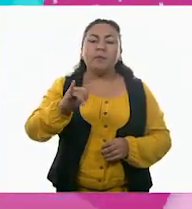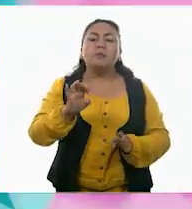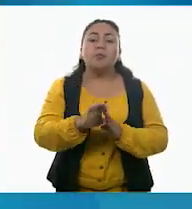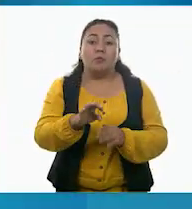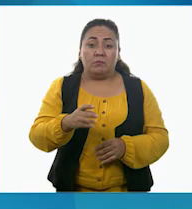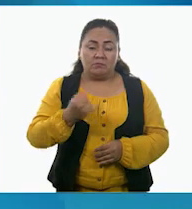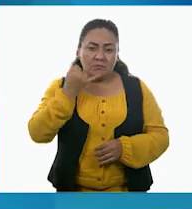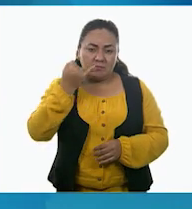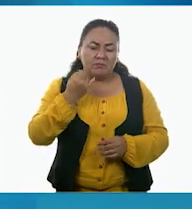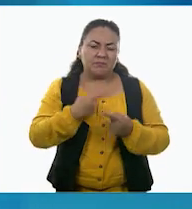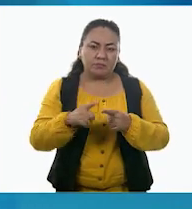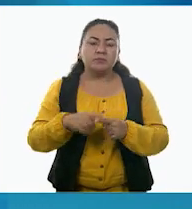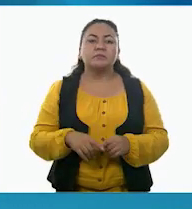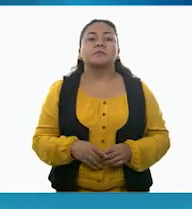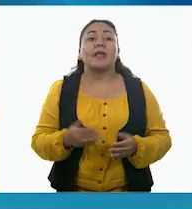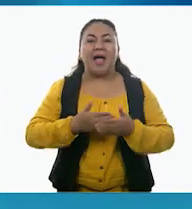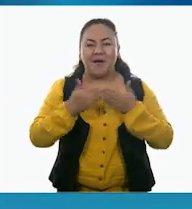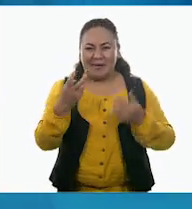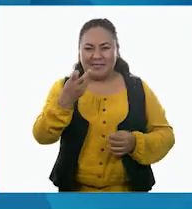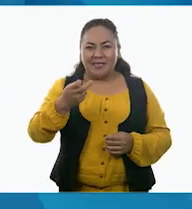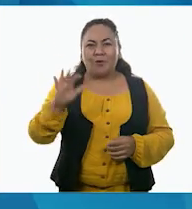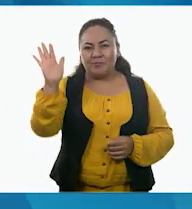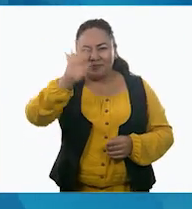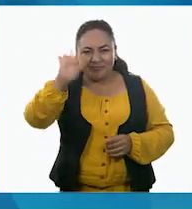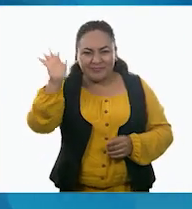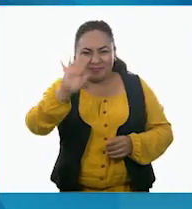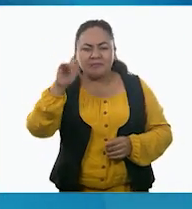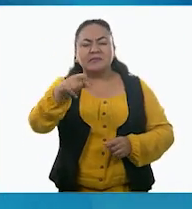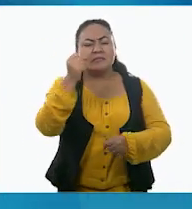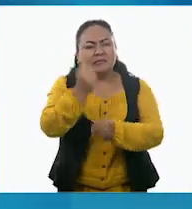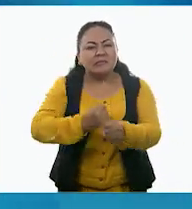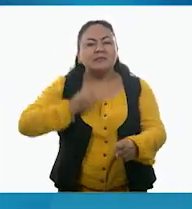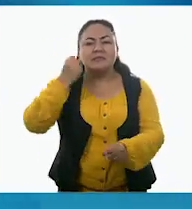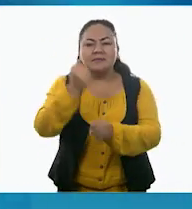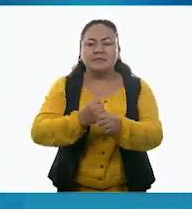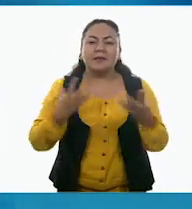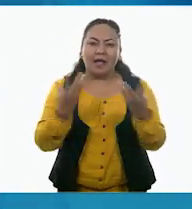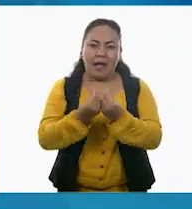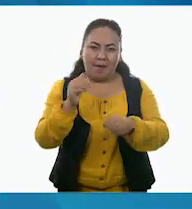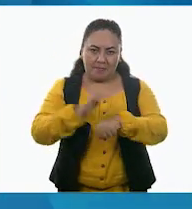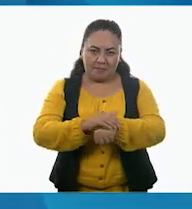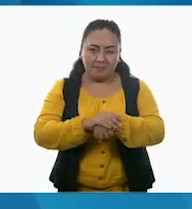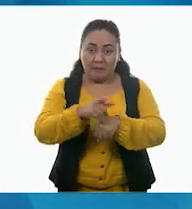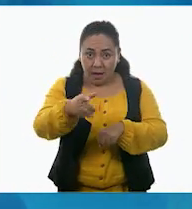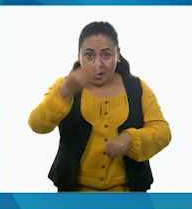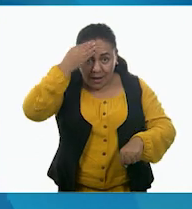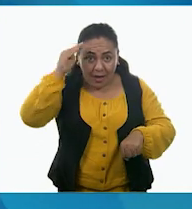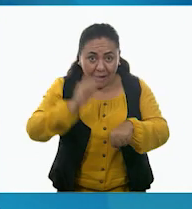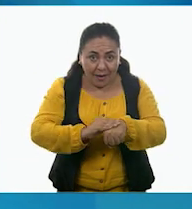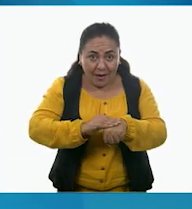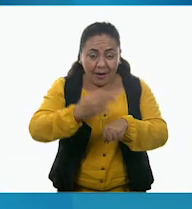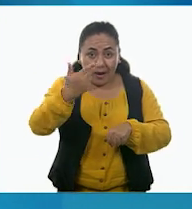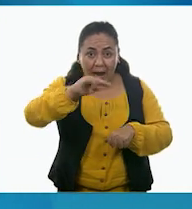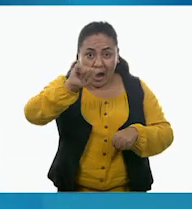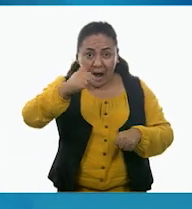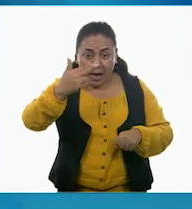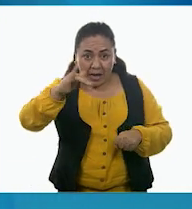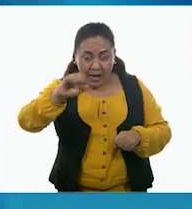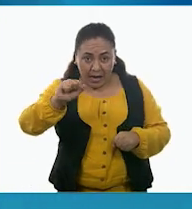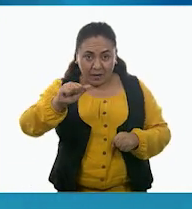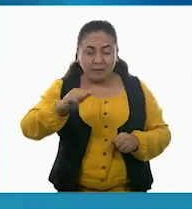respetuosa. Hayaku. Este es un saludo que puedes practicar con los amigos. ¿Te lo aprendiste? A ver, va otra